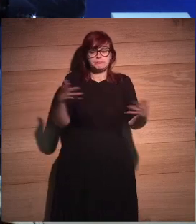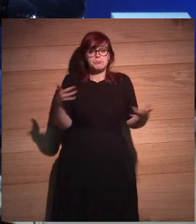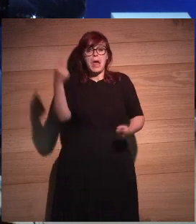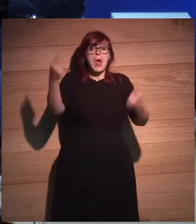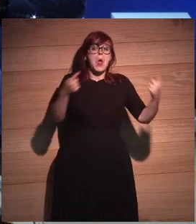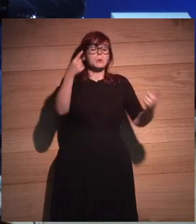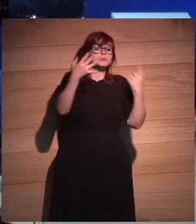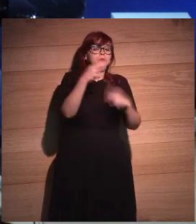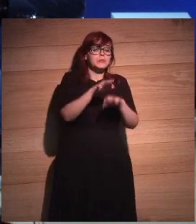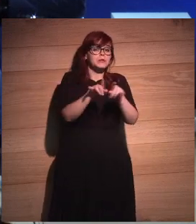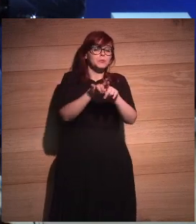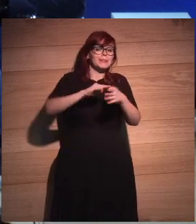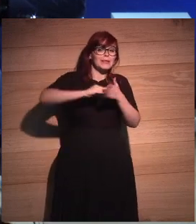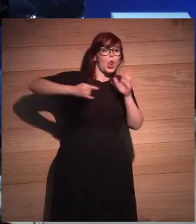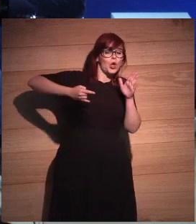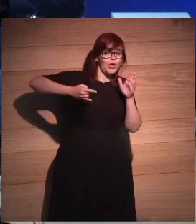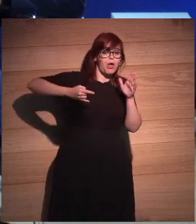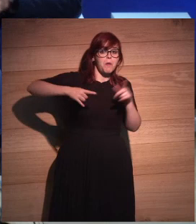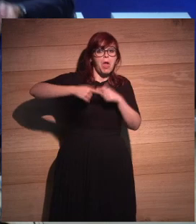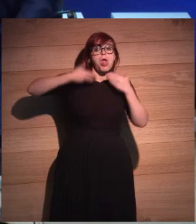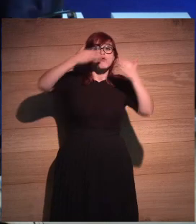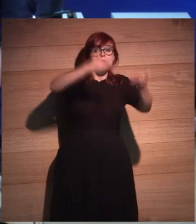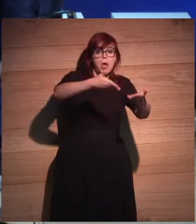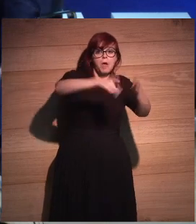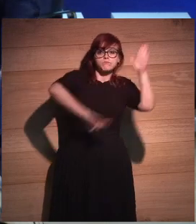Habrá algunas en las que yo creo que la tecnología va a ayudar.